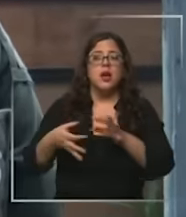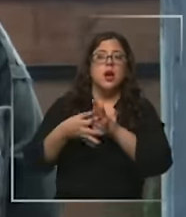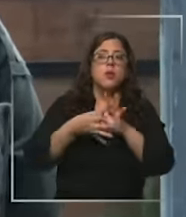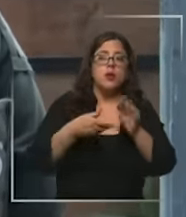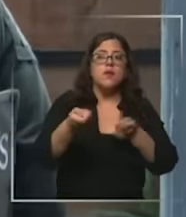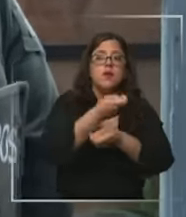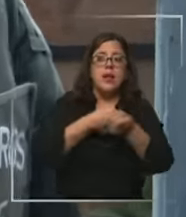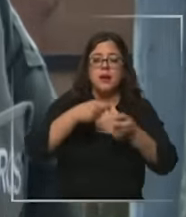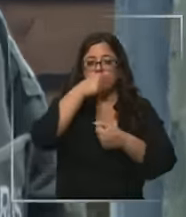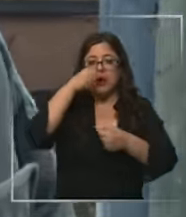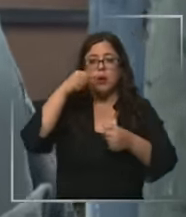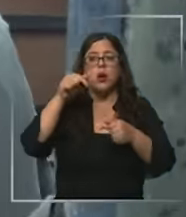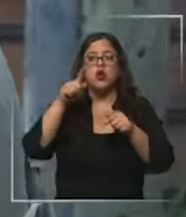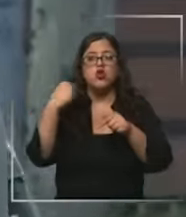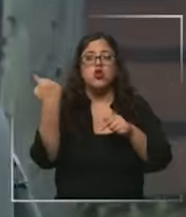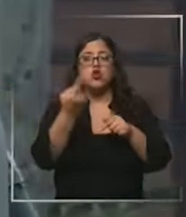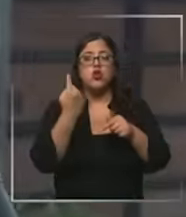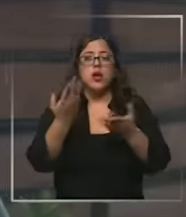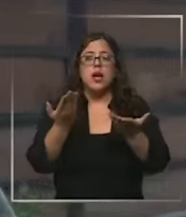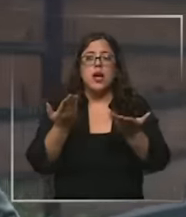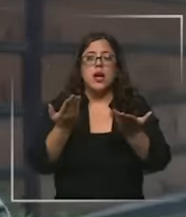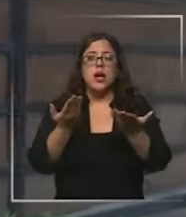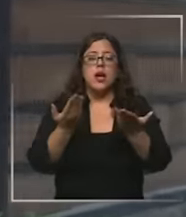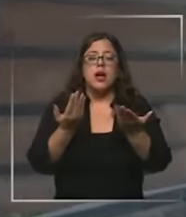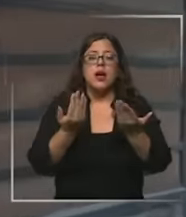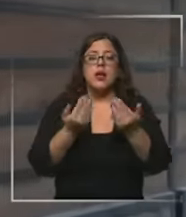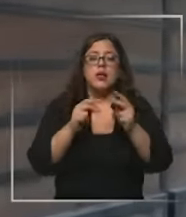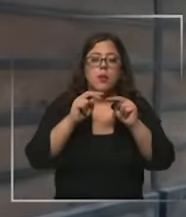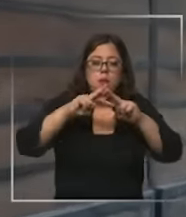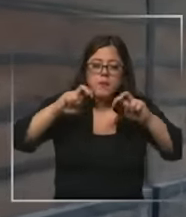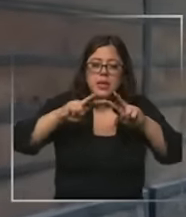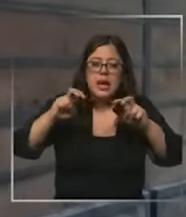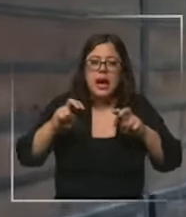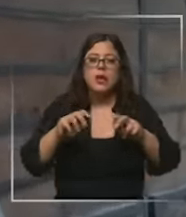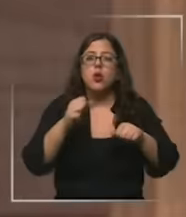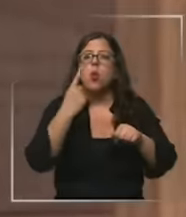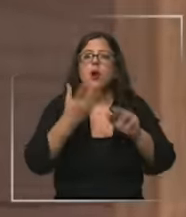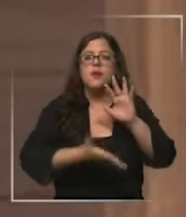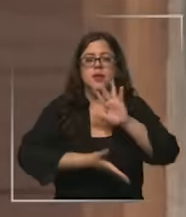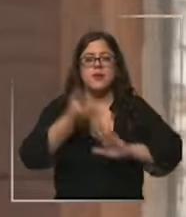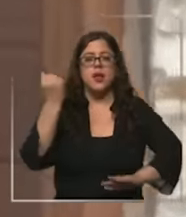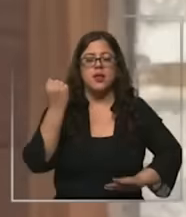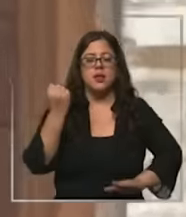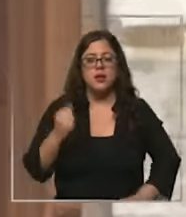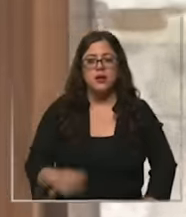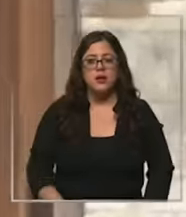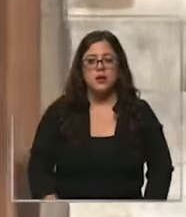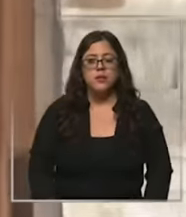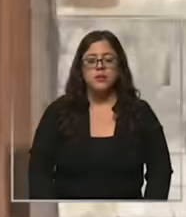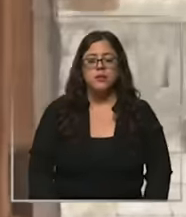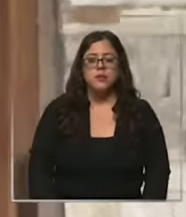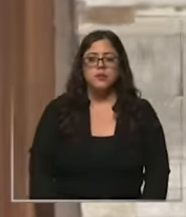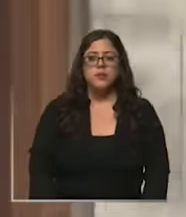ventas de drogas. Así que estamos verificando esa situación para ver cuáles son los que se van a incautar.